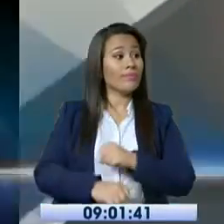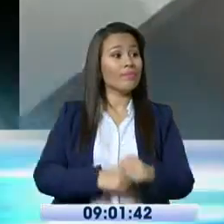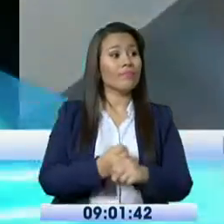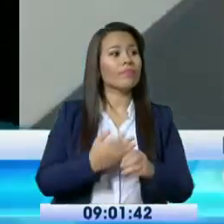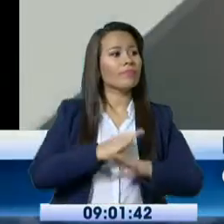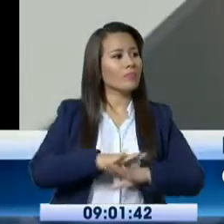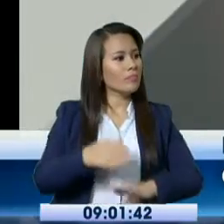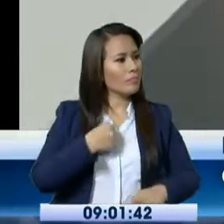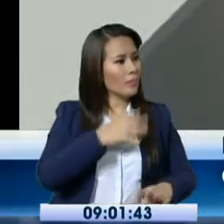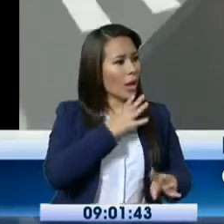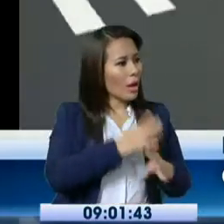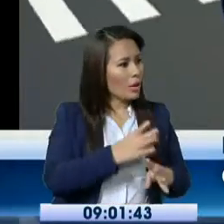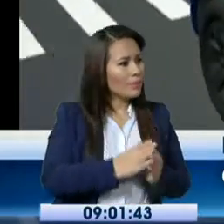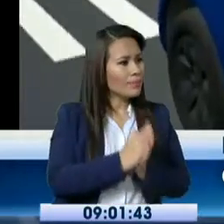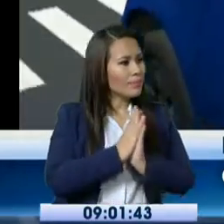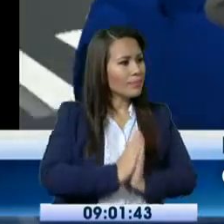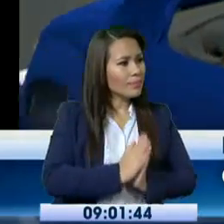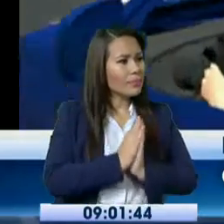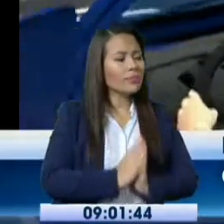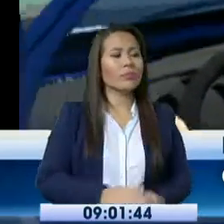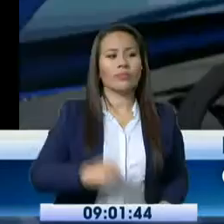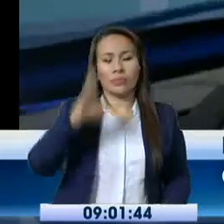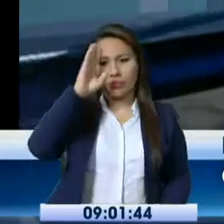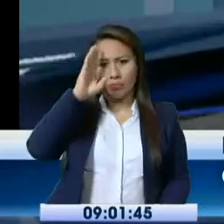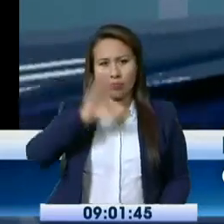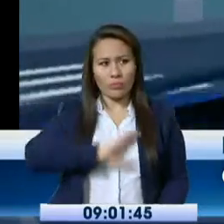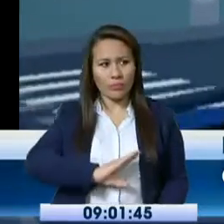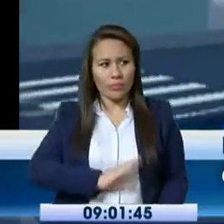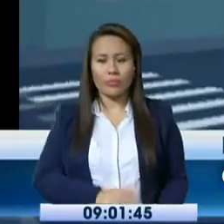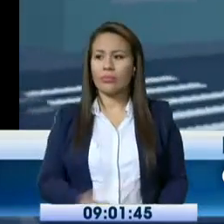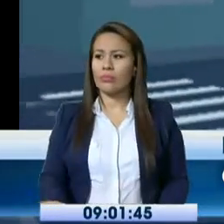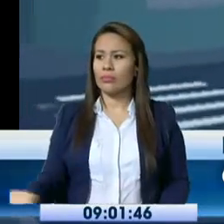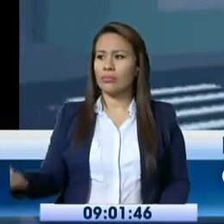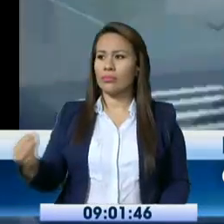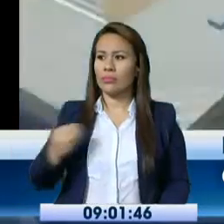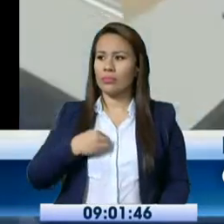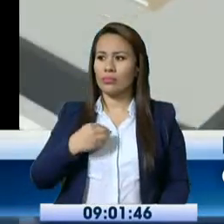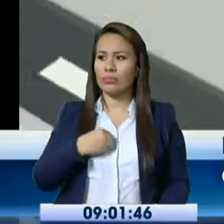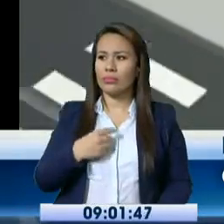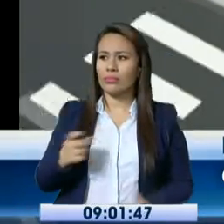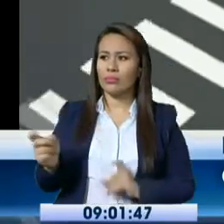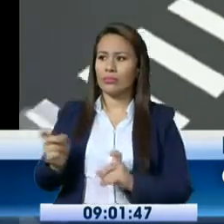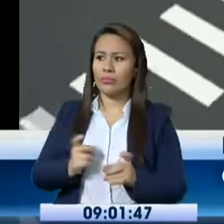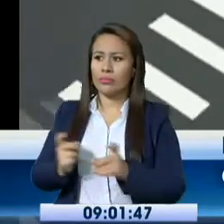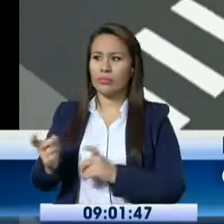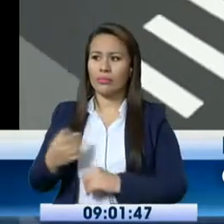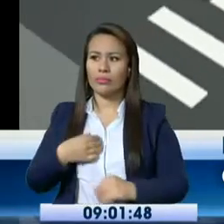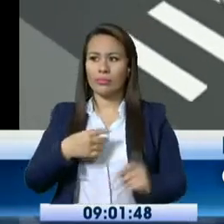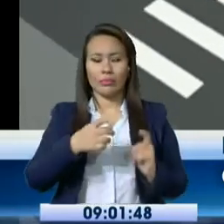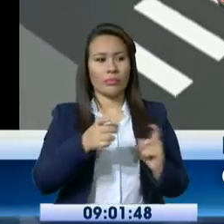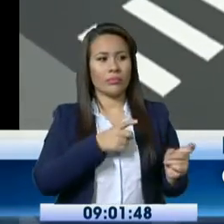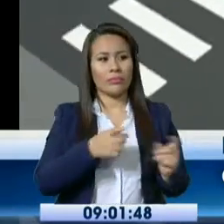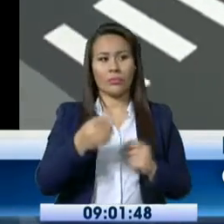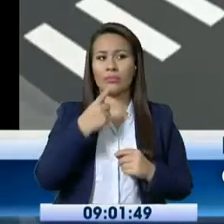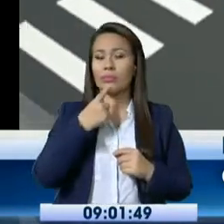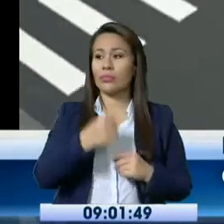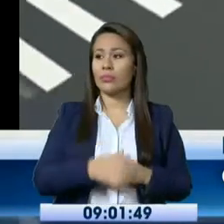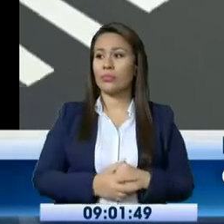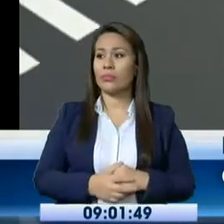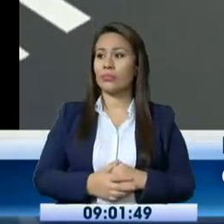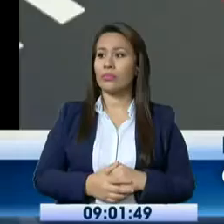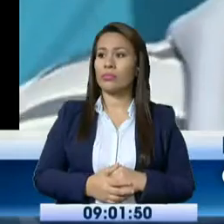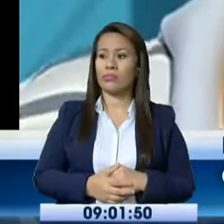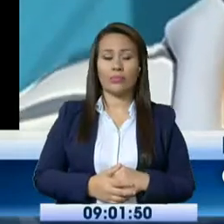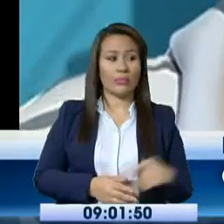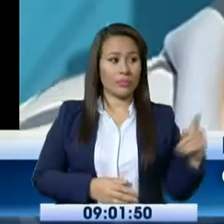pidió un semáforo en la 34, pero como está cerca de la 29 no pusieron, pero hace años que yo